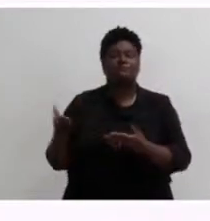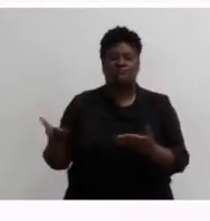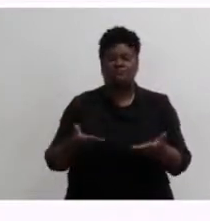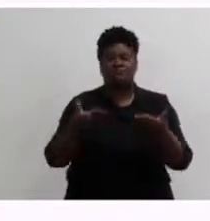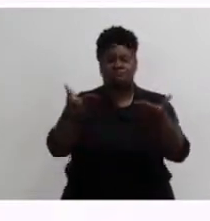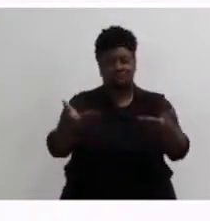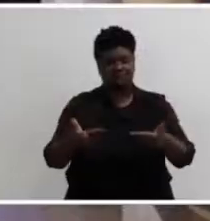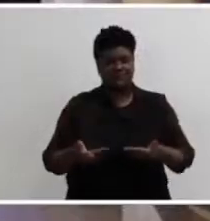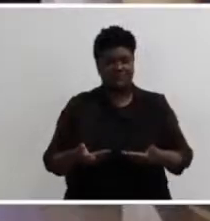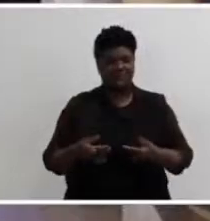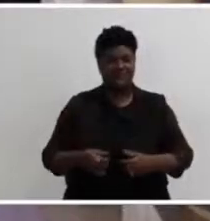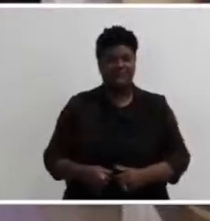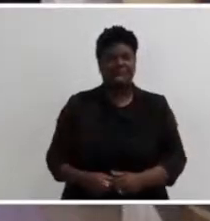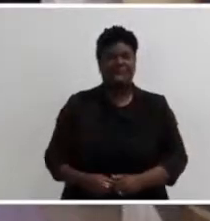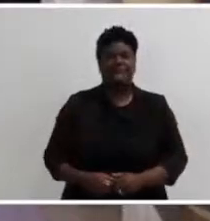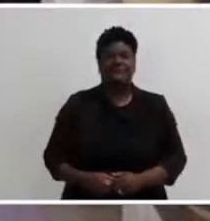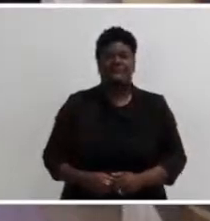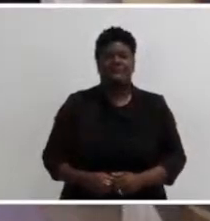bienvenida?